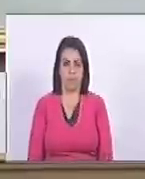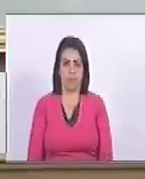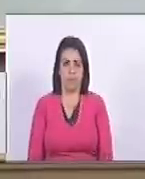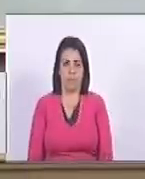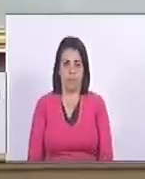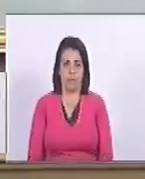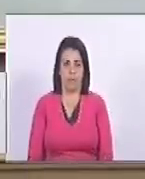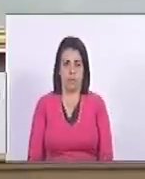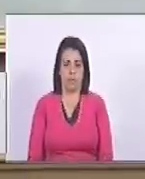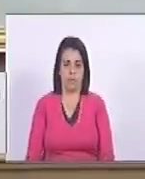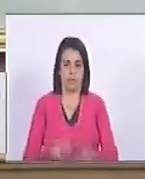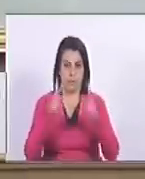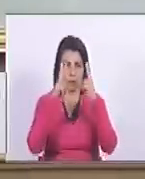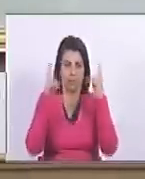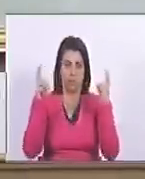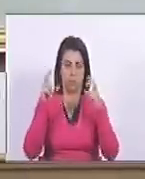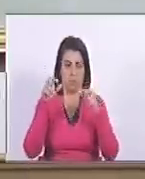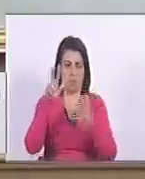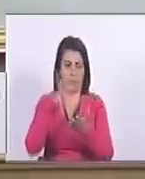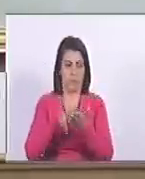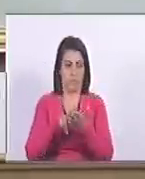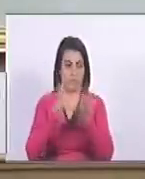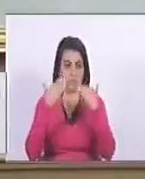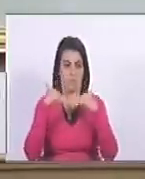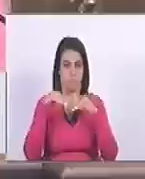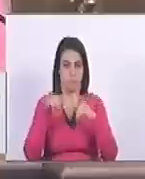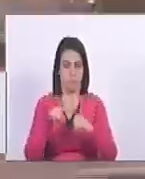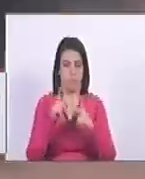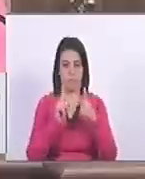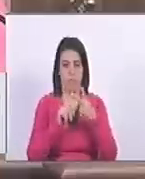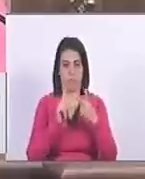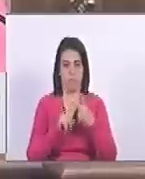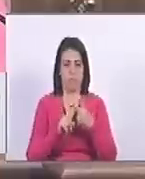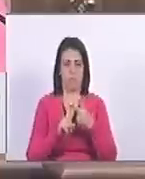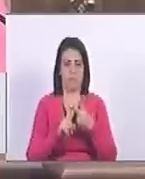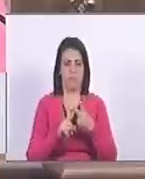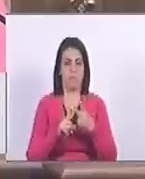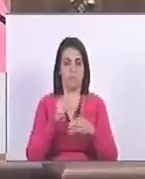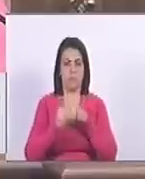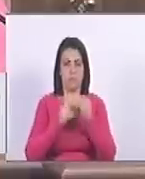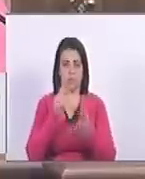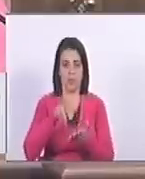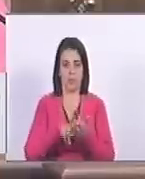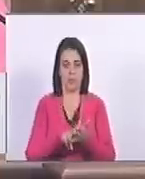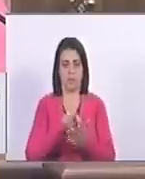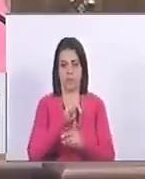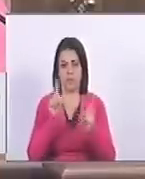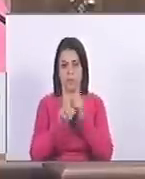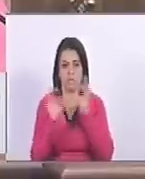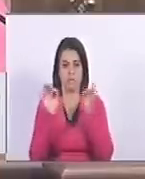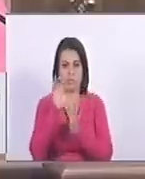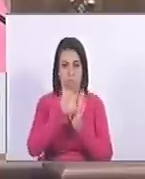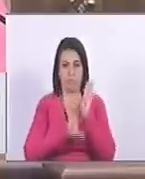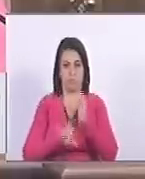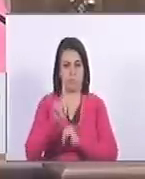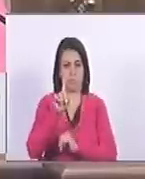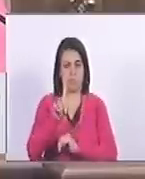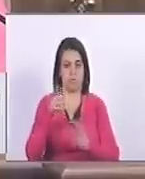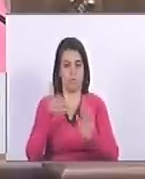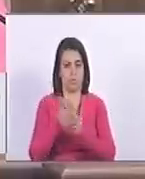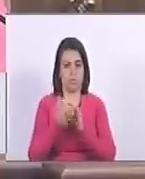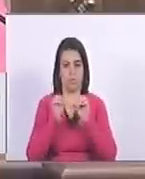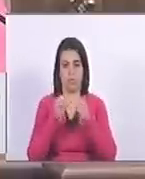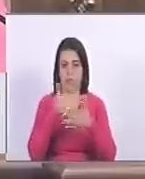En consideración del título, aprobado, siguiente. Segundo, se propone aprobar sin modificación el capítulo 1, el cual